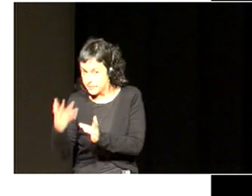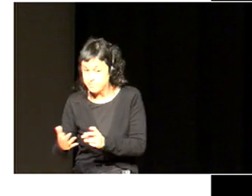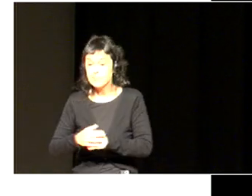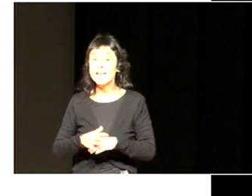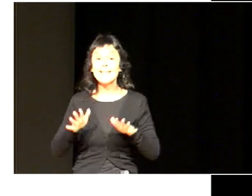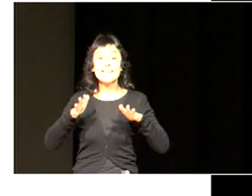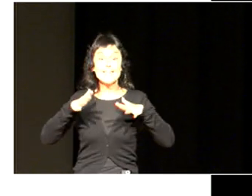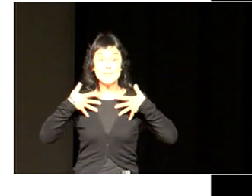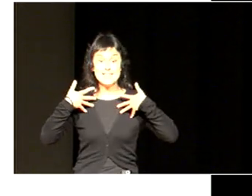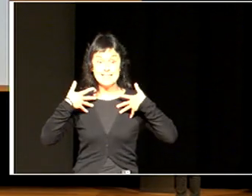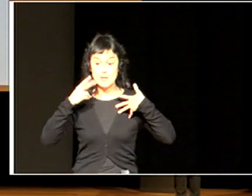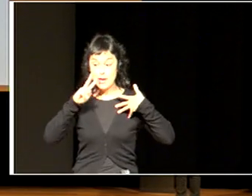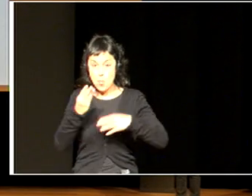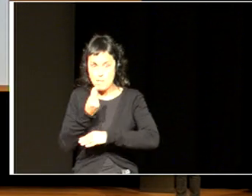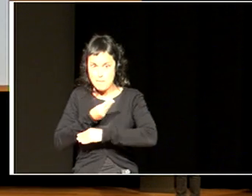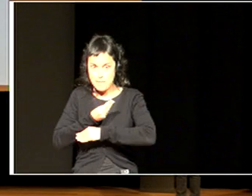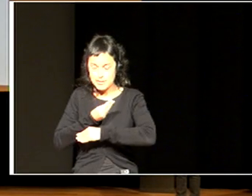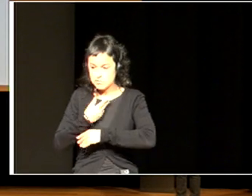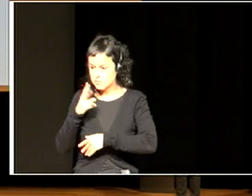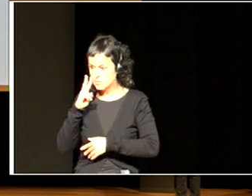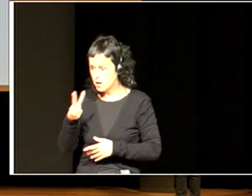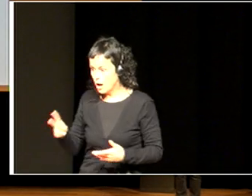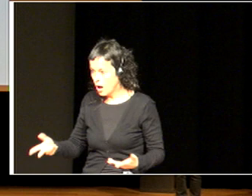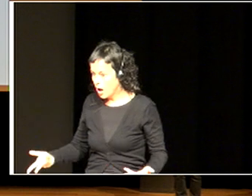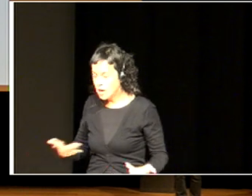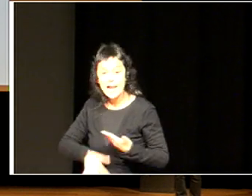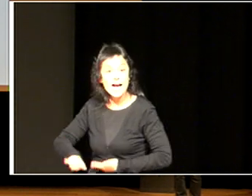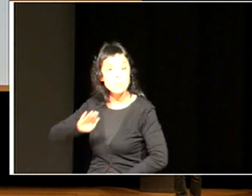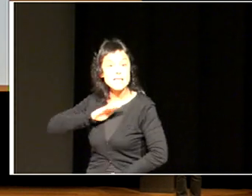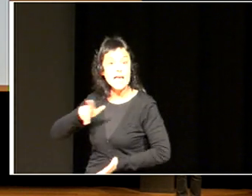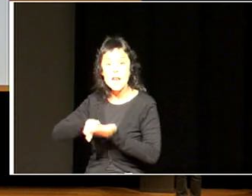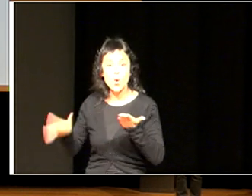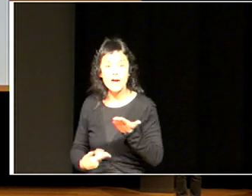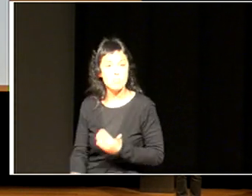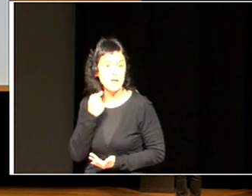repente ve un bebé y pierde la capacidad de lenguaje